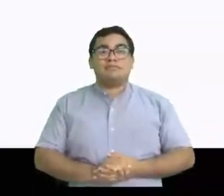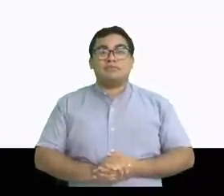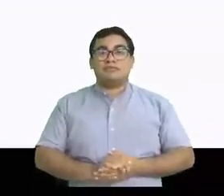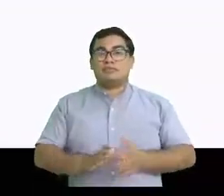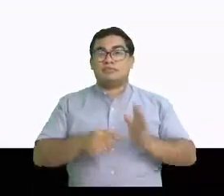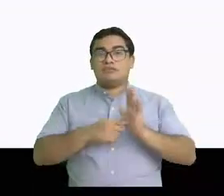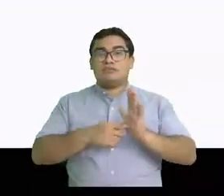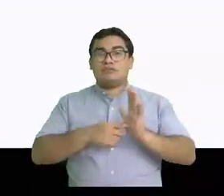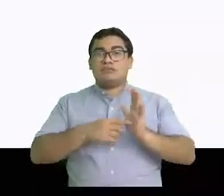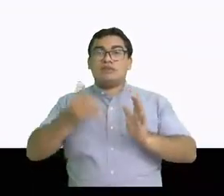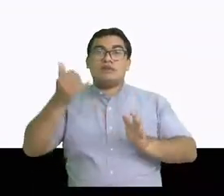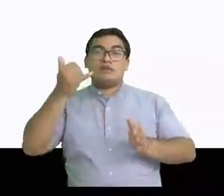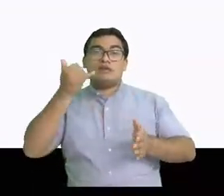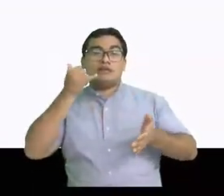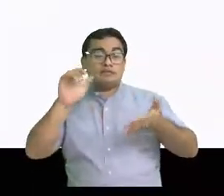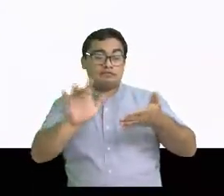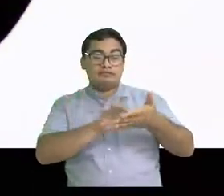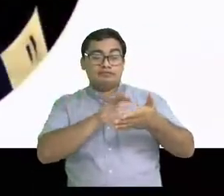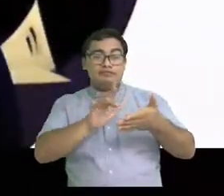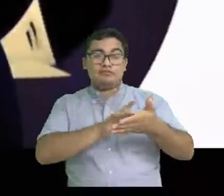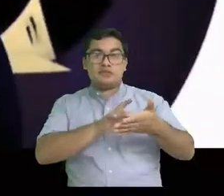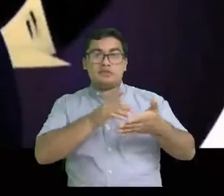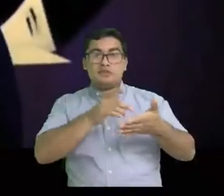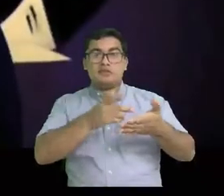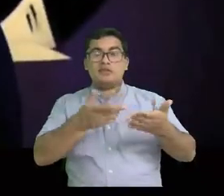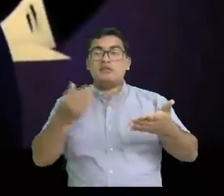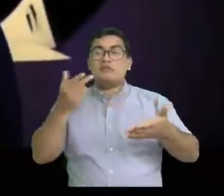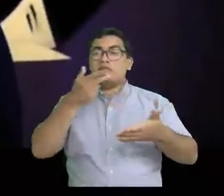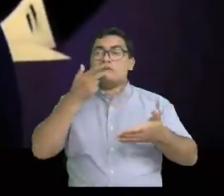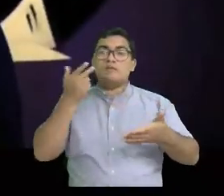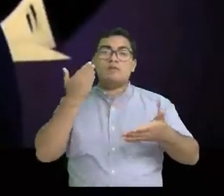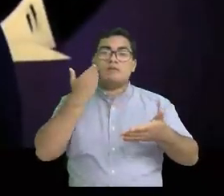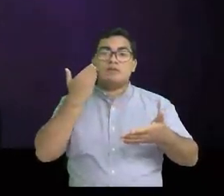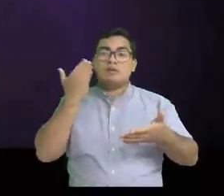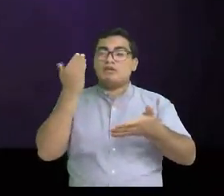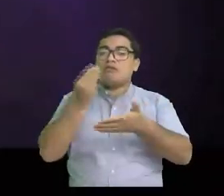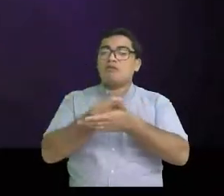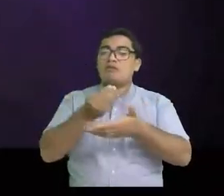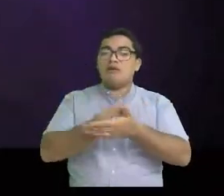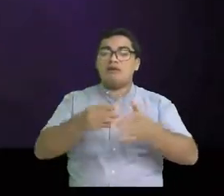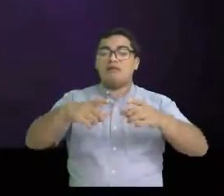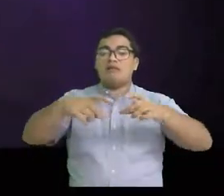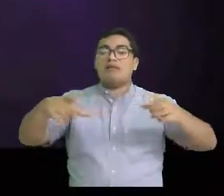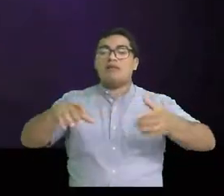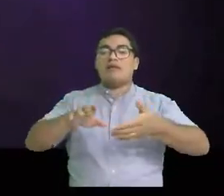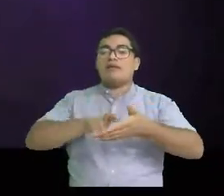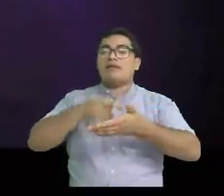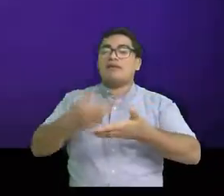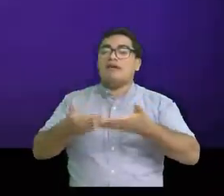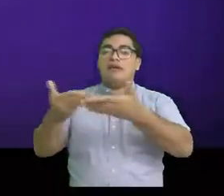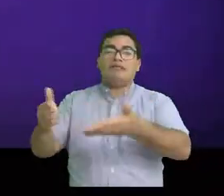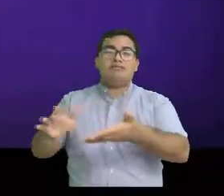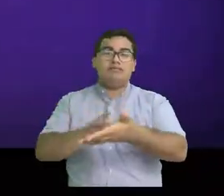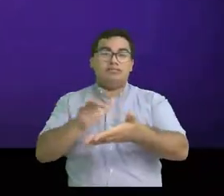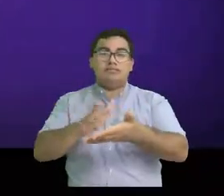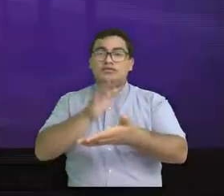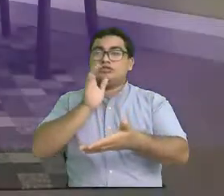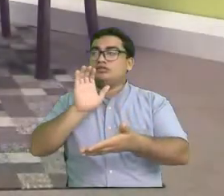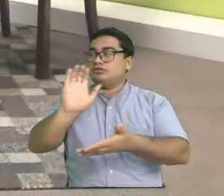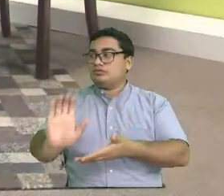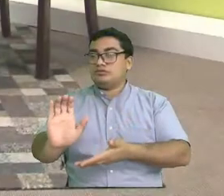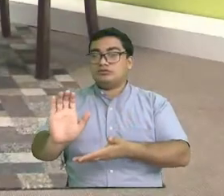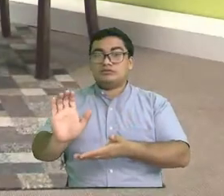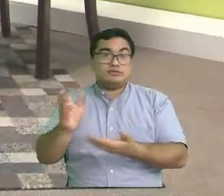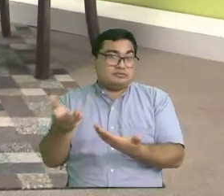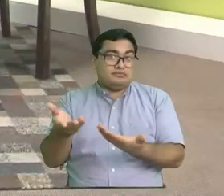teléfonos hay que descartarlo. Hay padres de familia que les compran al final del año una tablet de regalo a los niños. Y es cierto,